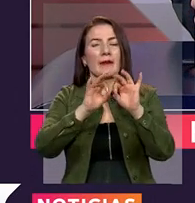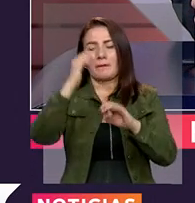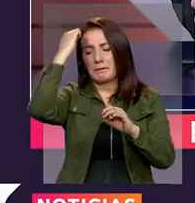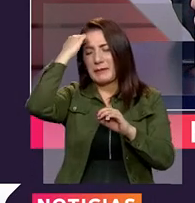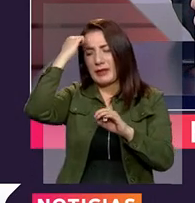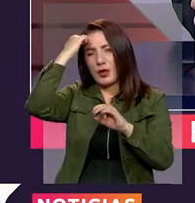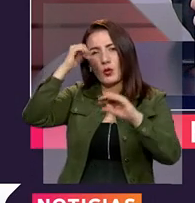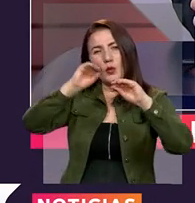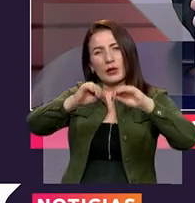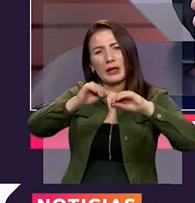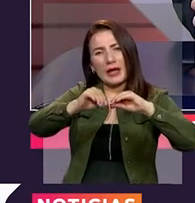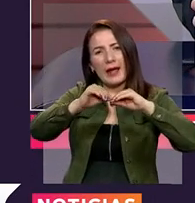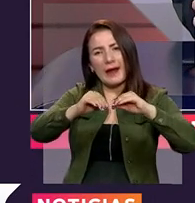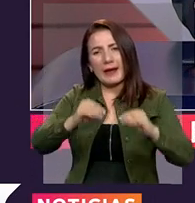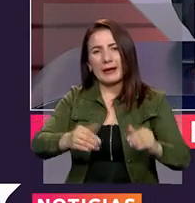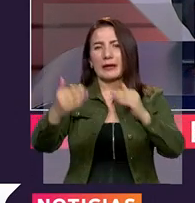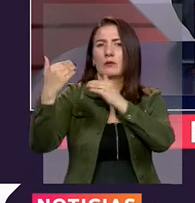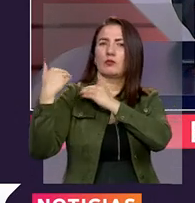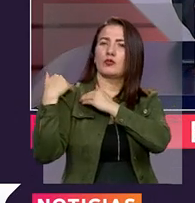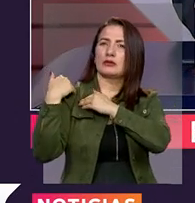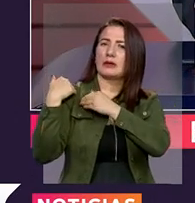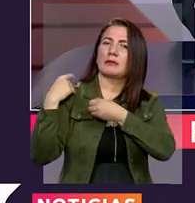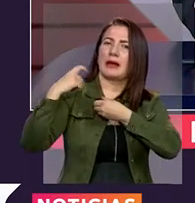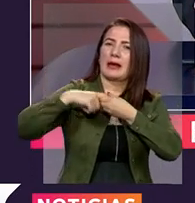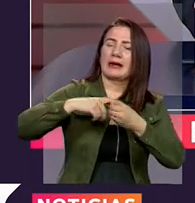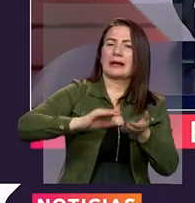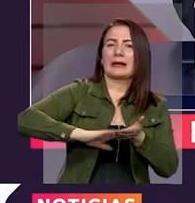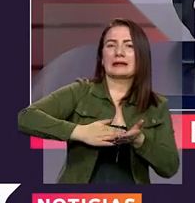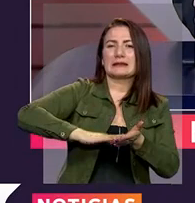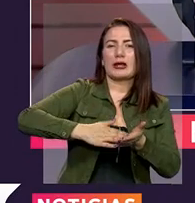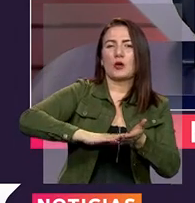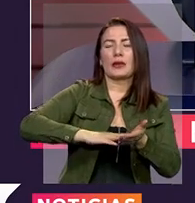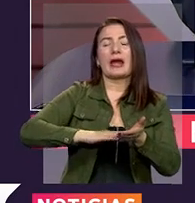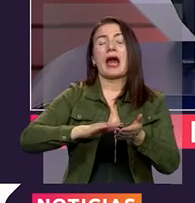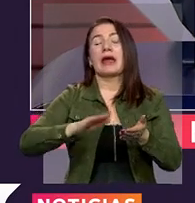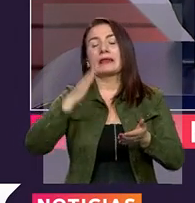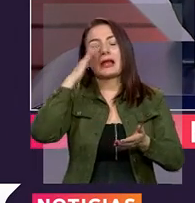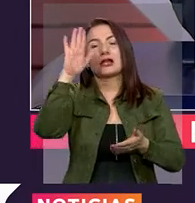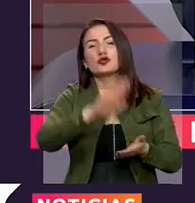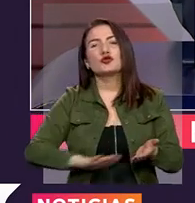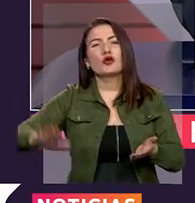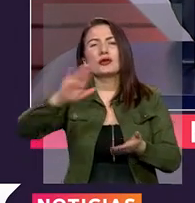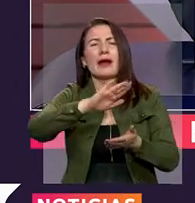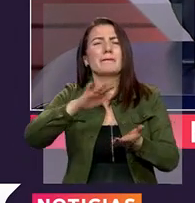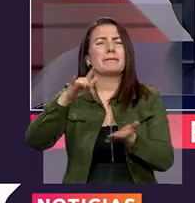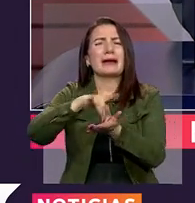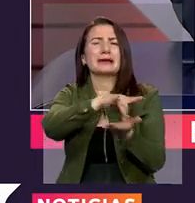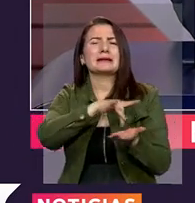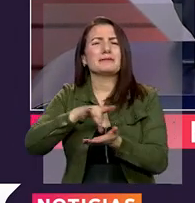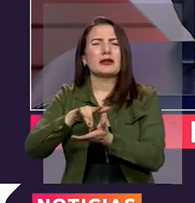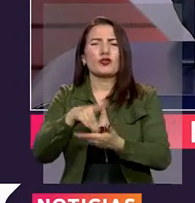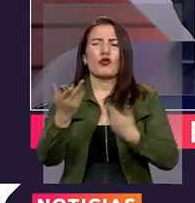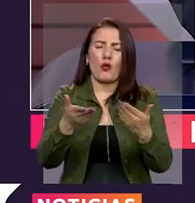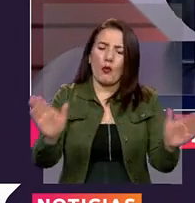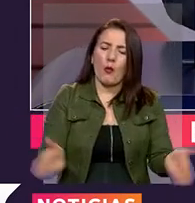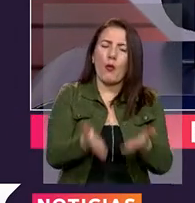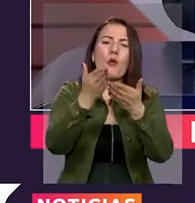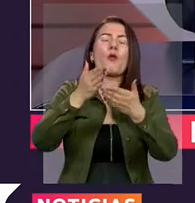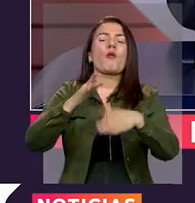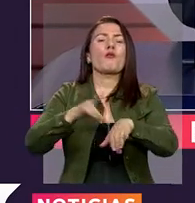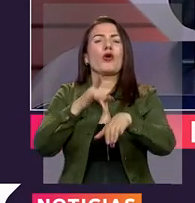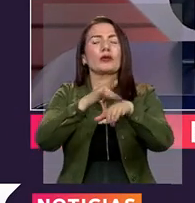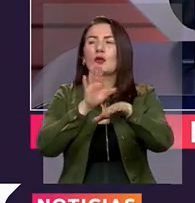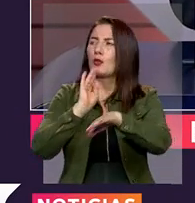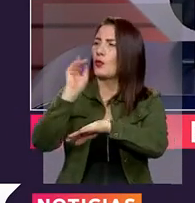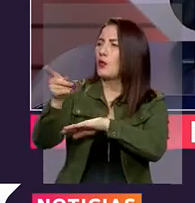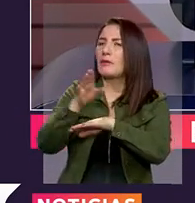esa pedagogía a cargo de la Registraduría Nacional para esa participación, para motivar a los jóvenes. ¿Es culpa